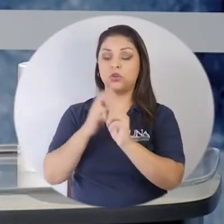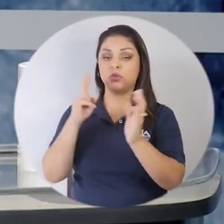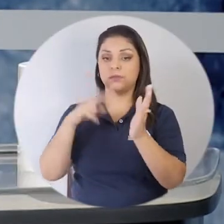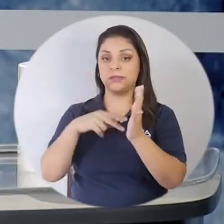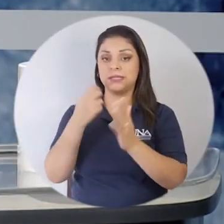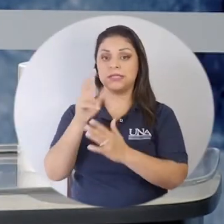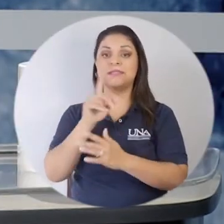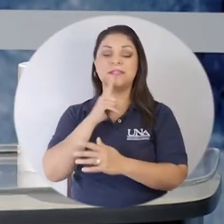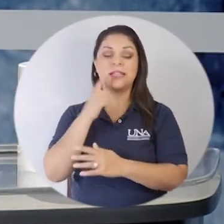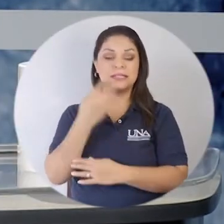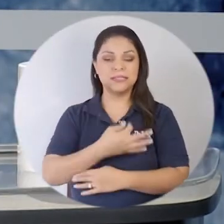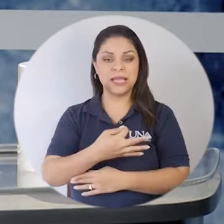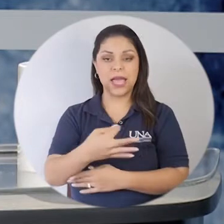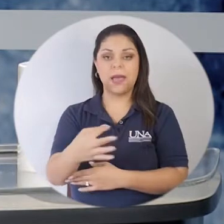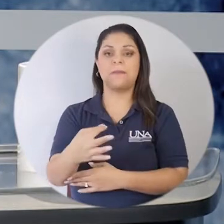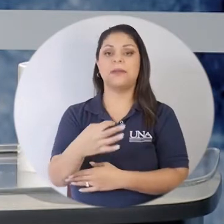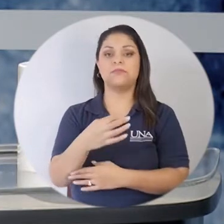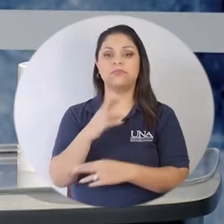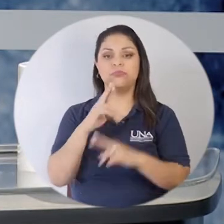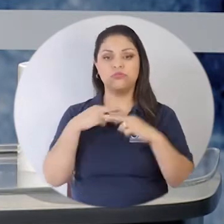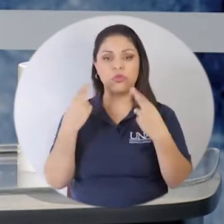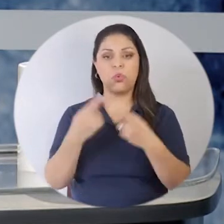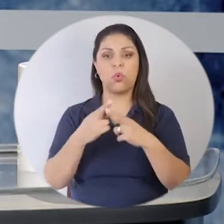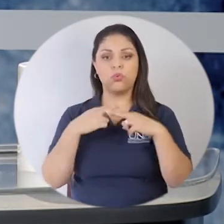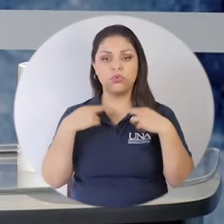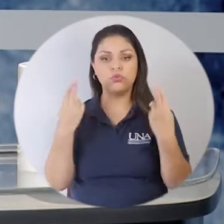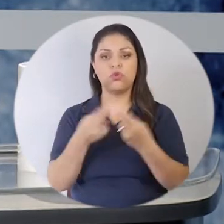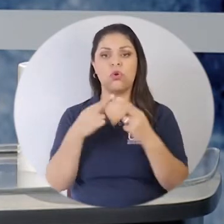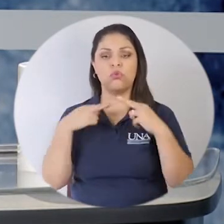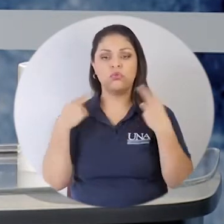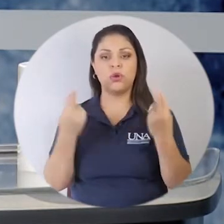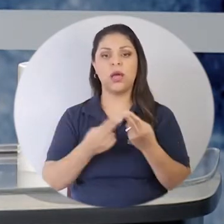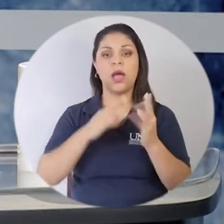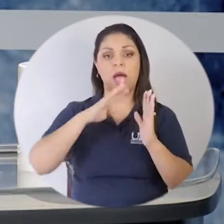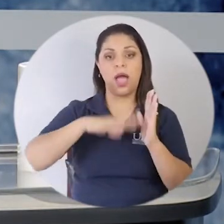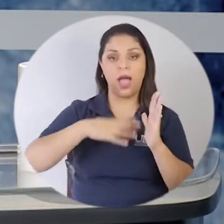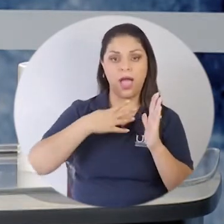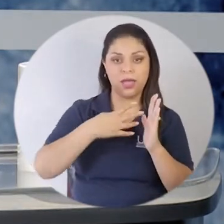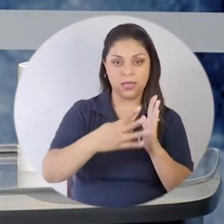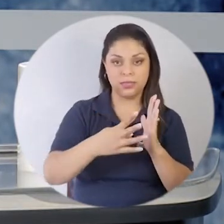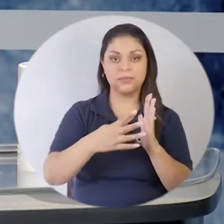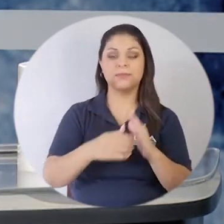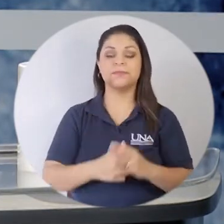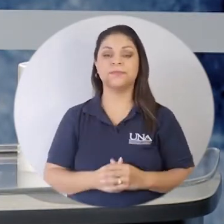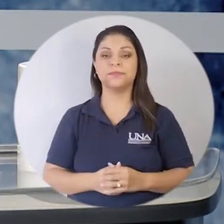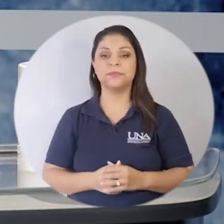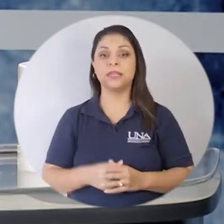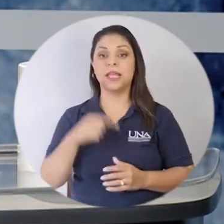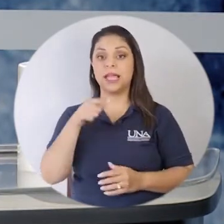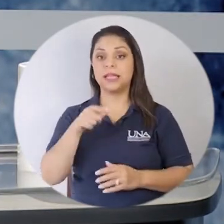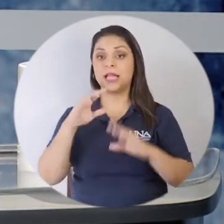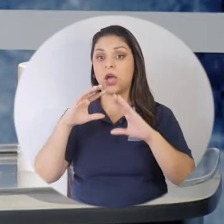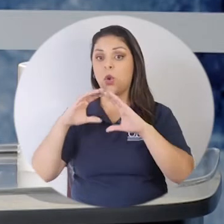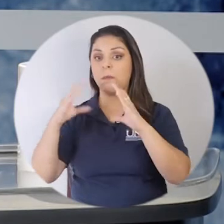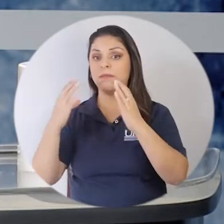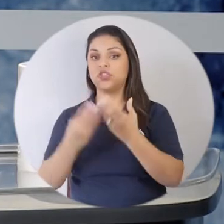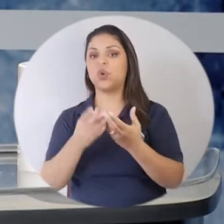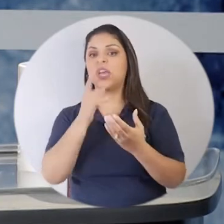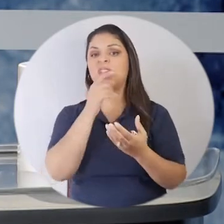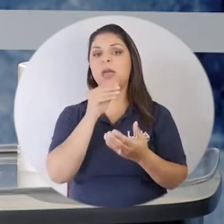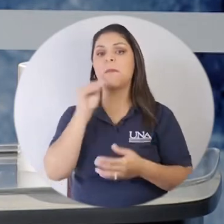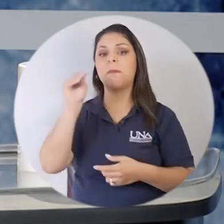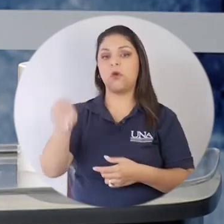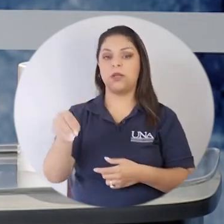una agenda. También es muy importante rescatar que esta comisión es asignada por la